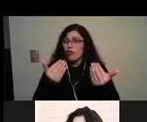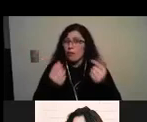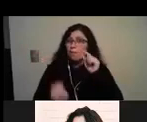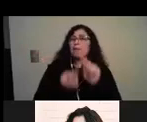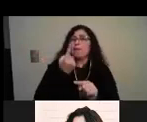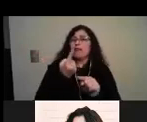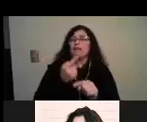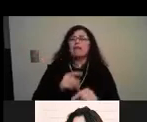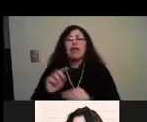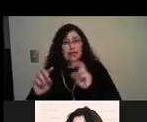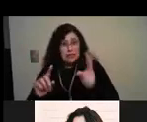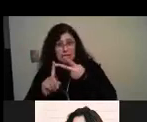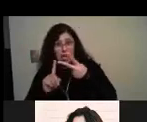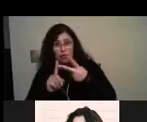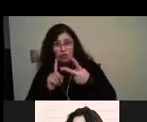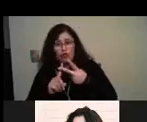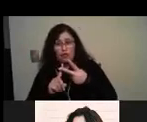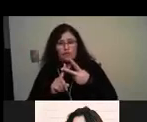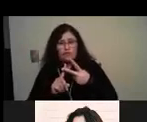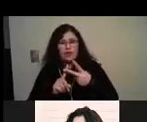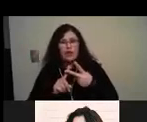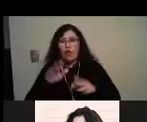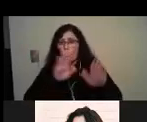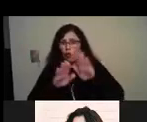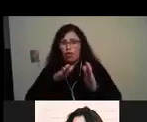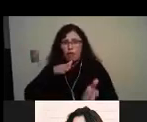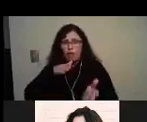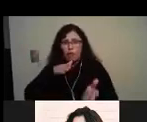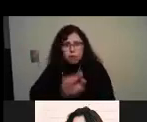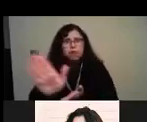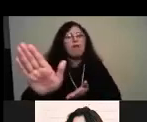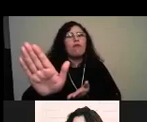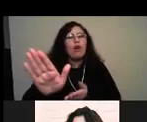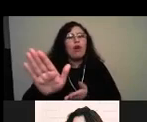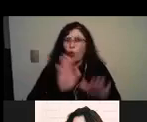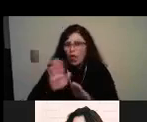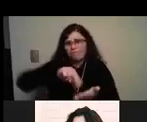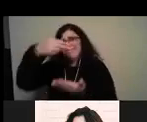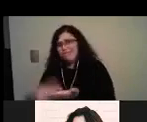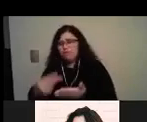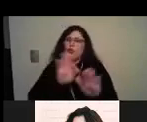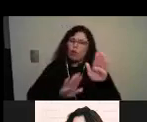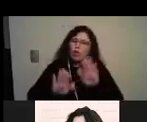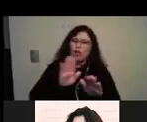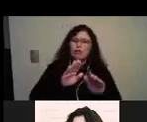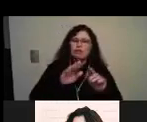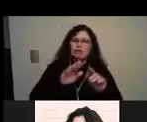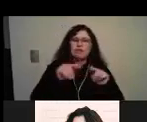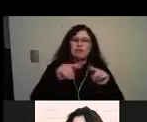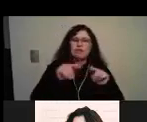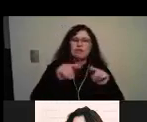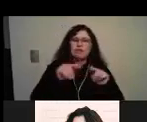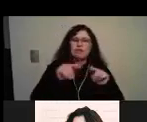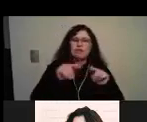ya y segundo, evitar que se pueda resbalar, por ejemplo. Entonces, zapatos cómodos, que se adhieran bien, que le den seguridad